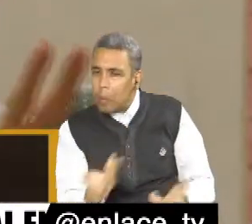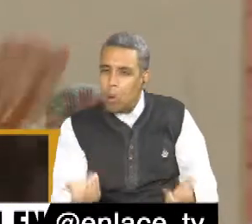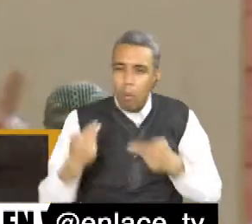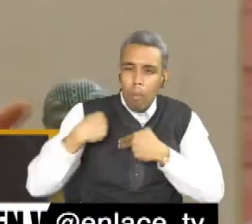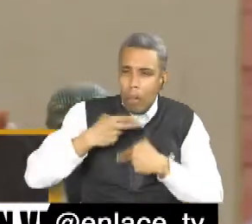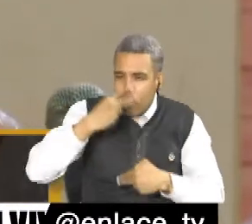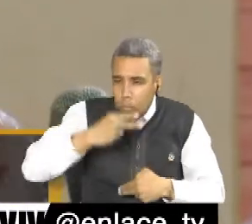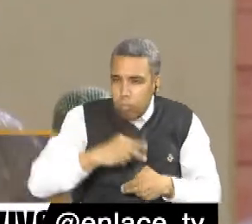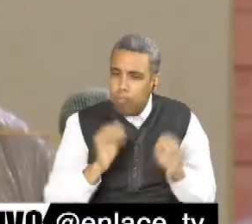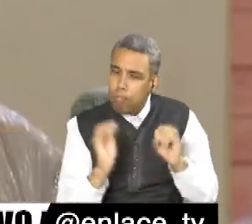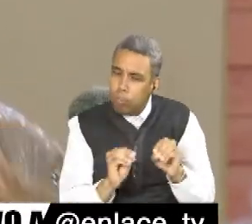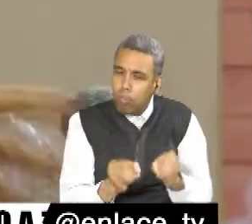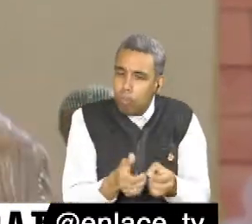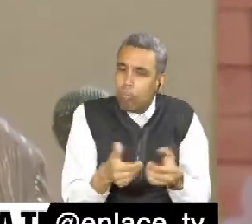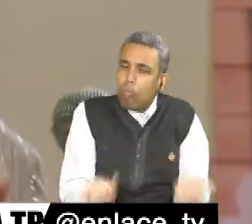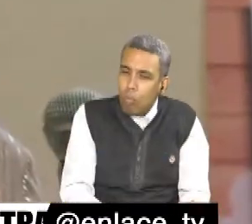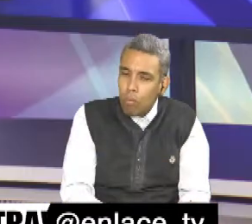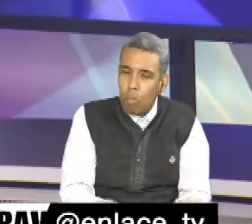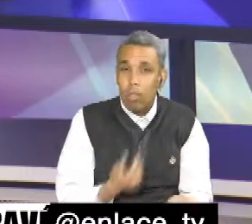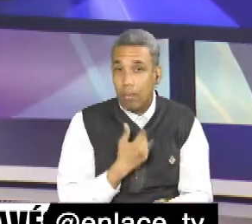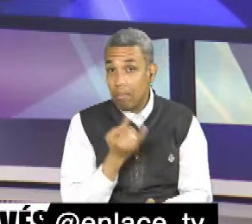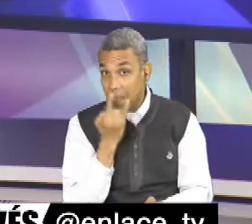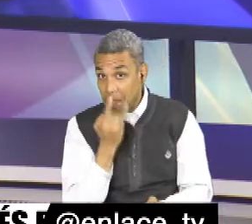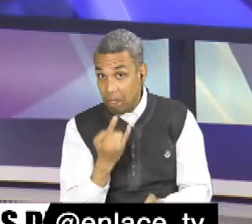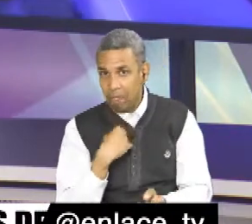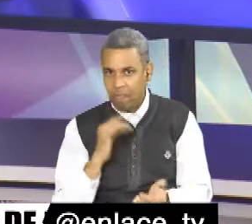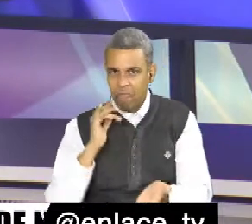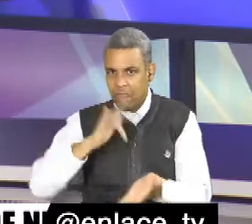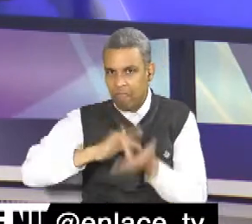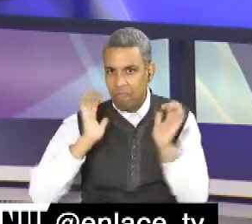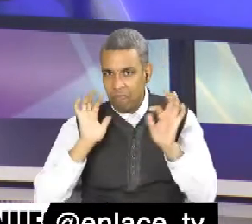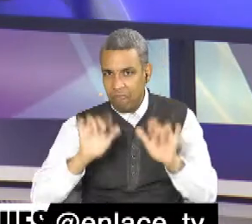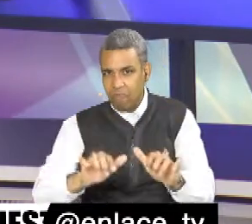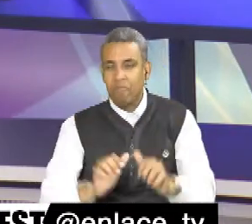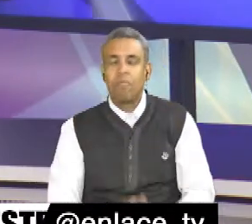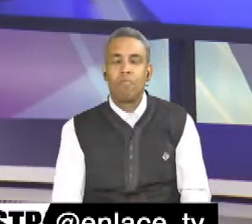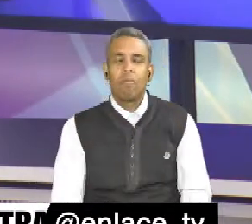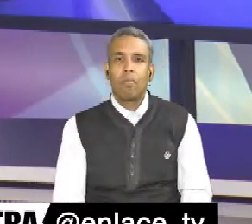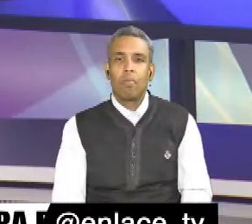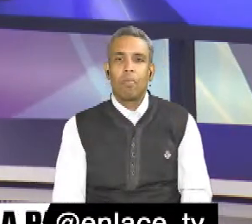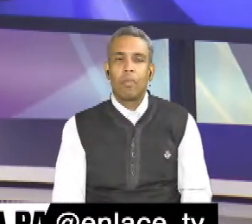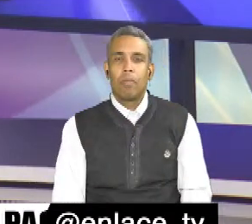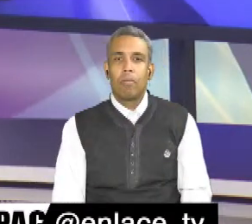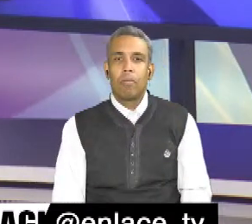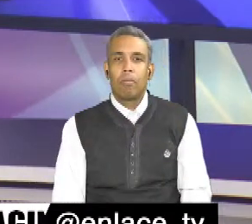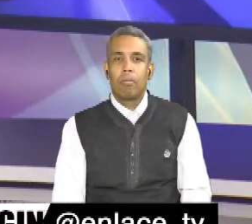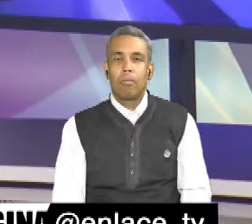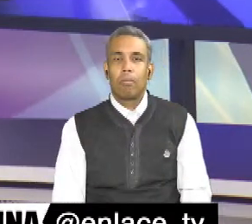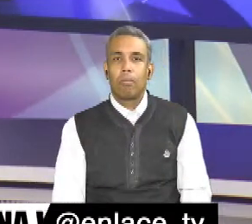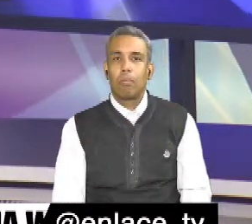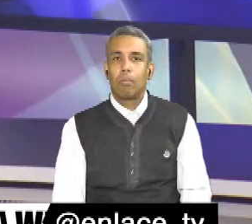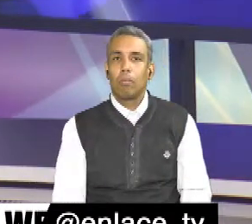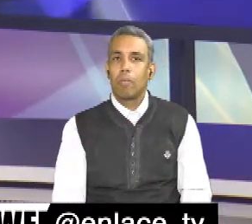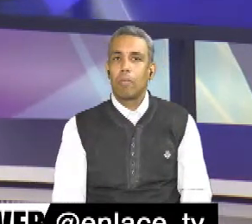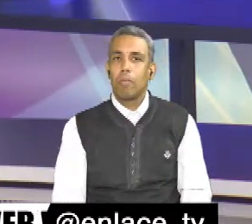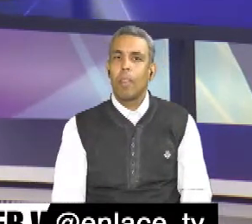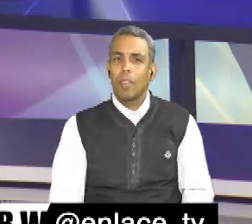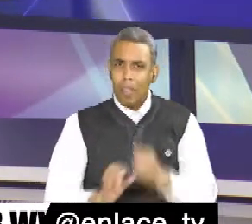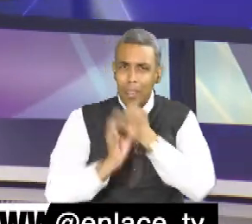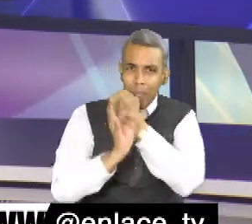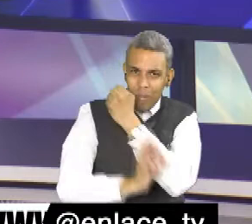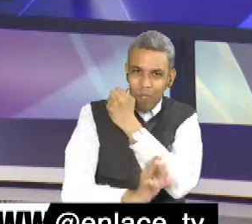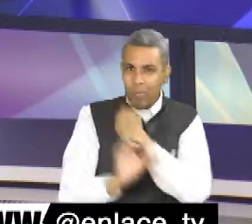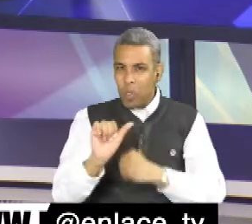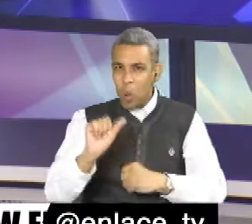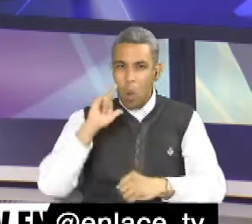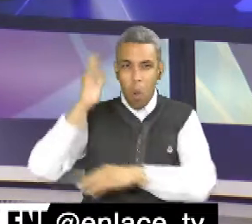la crianza y crecimiento de sus hijos. Y directivos docentes del Liceo Mis Chiquilines destacan la importancia de la presencia en la ciudad